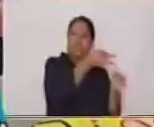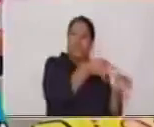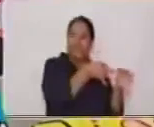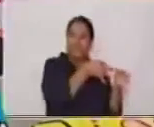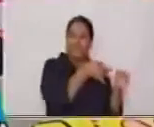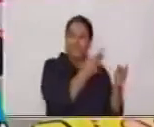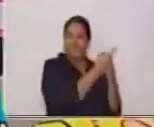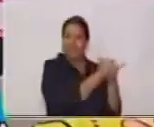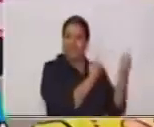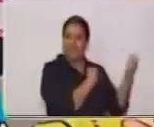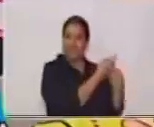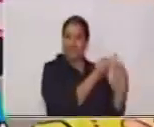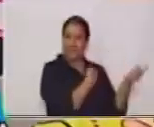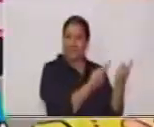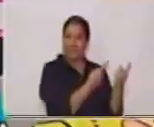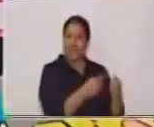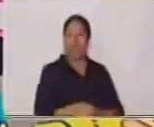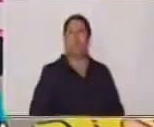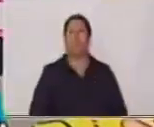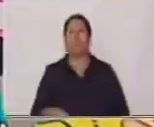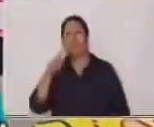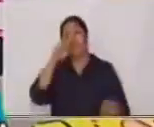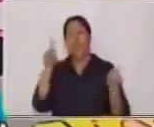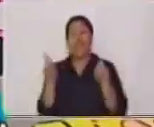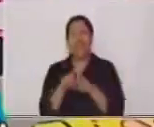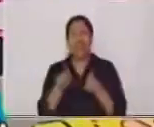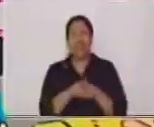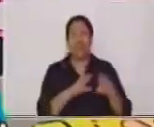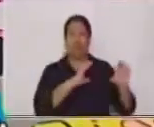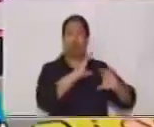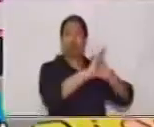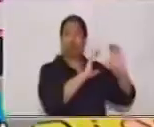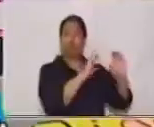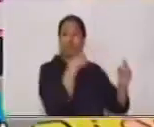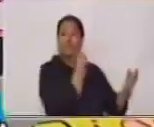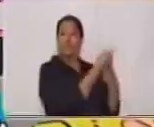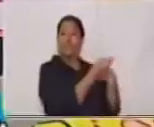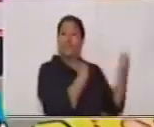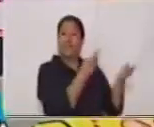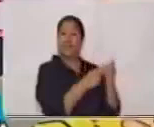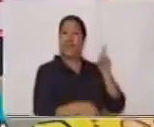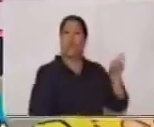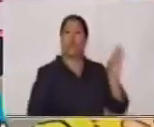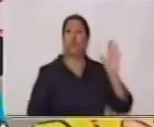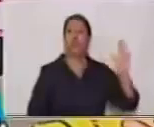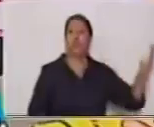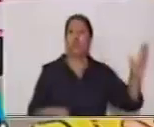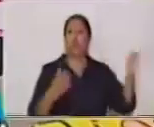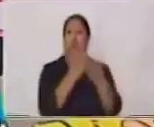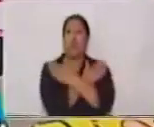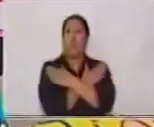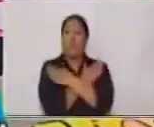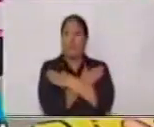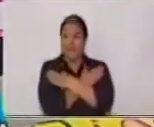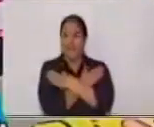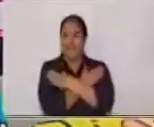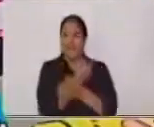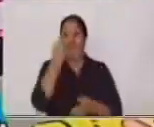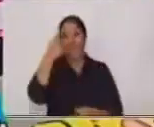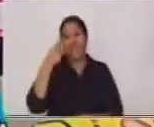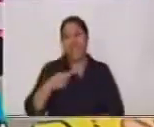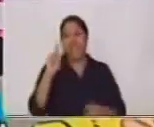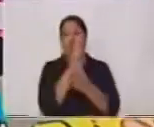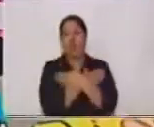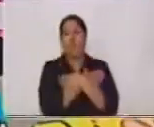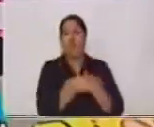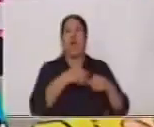Y también van a conversar sobre el día de su cumpleaños. ¿Qué ocurrió el día de su cumpleaños? Puede ser cualquier cumpleaños, puede ser de